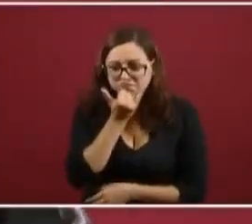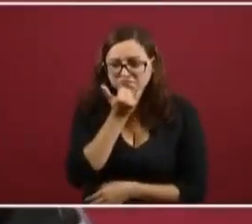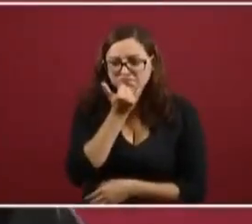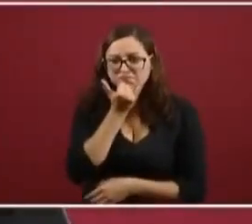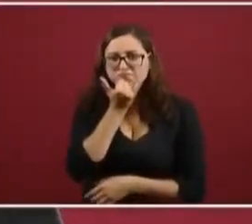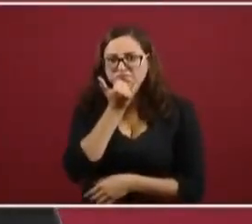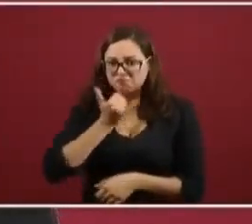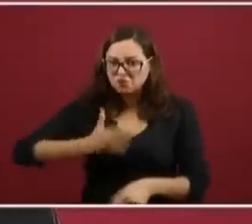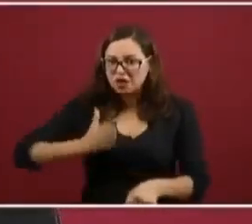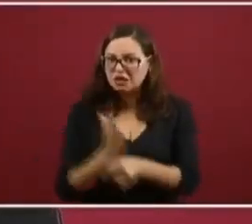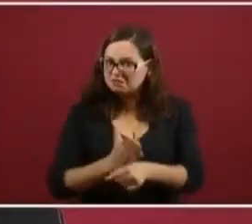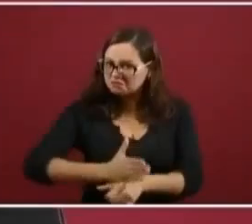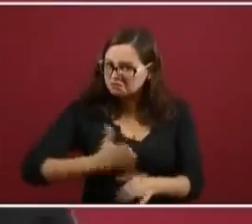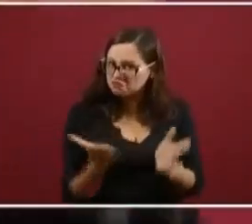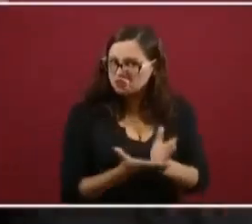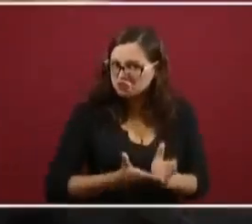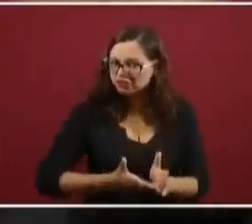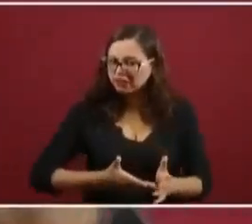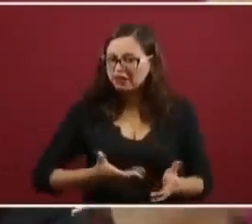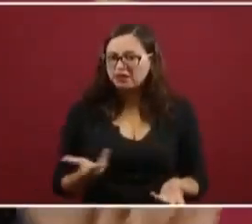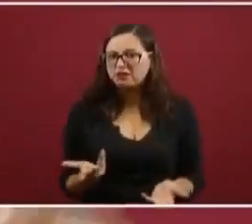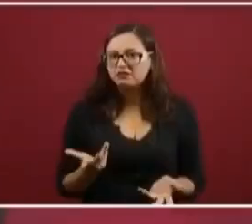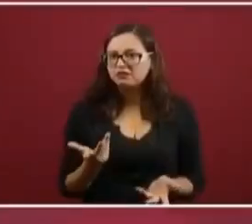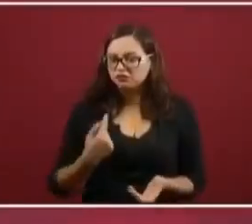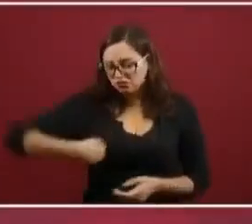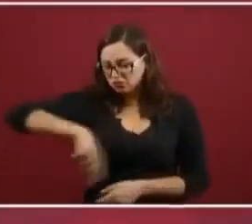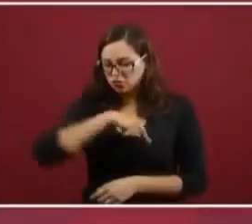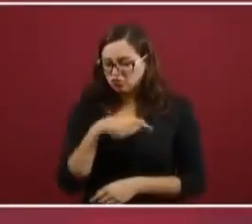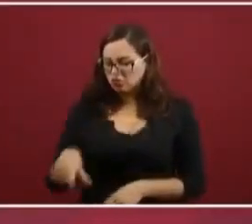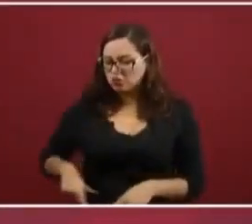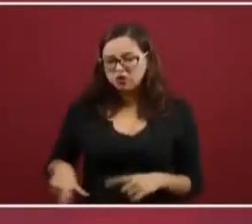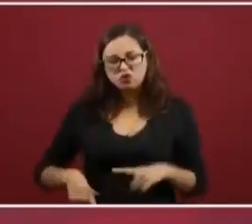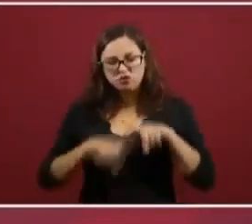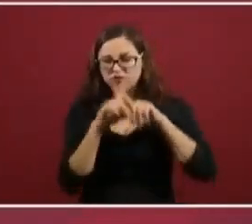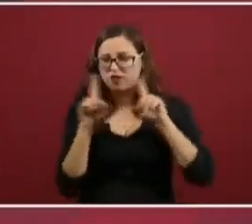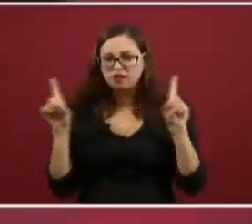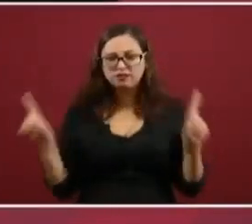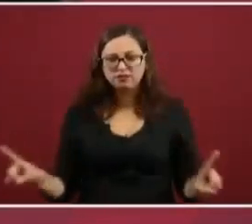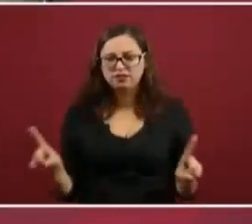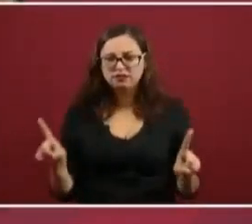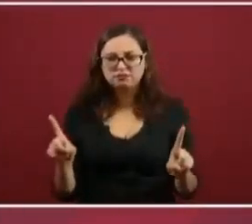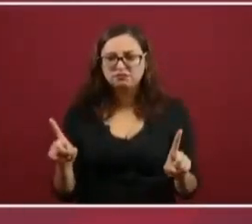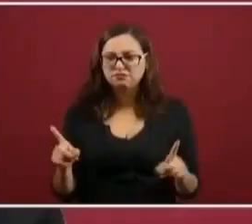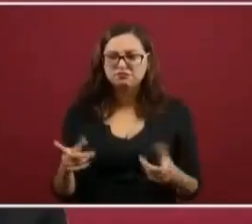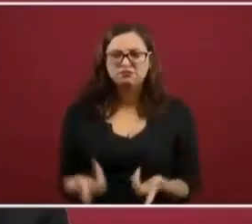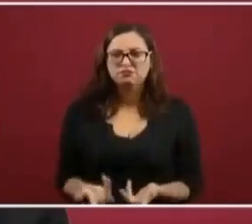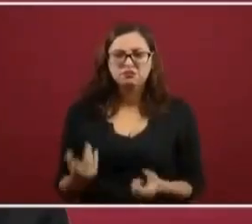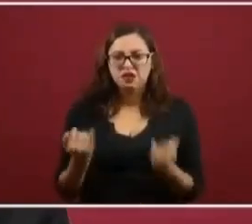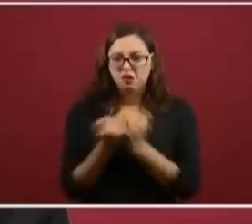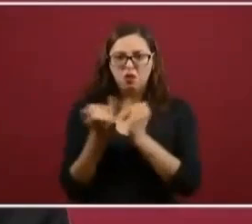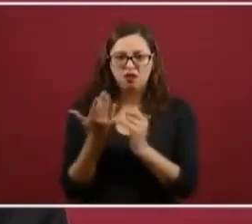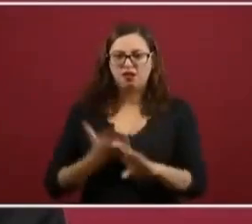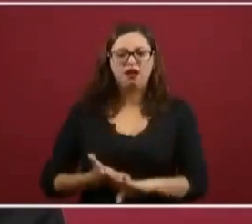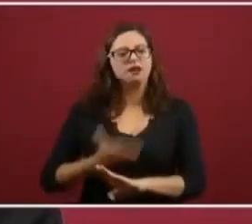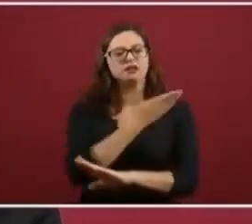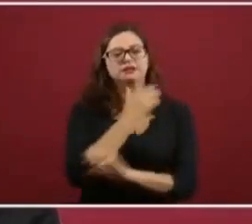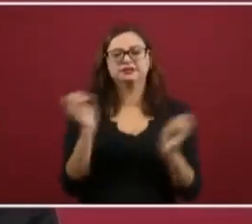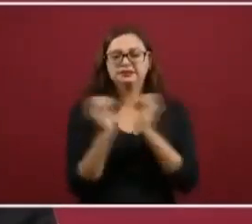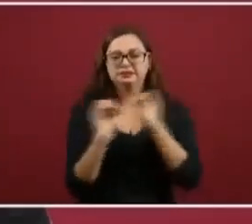hay sanciones porque no somos iguales no somos iguales a los